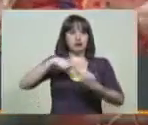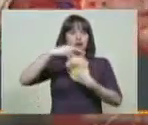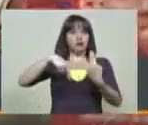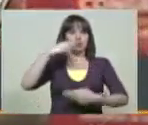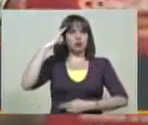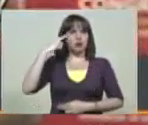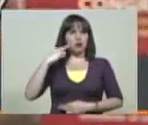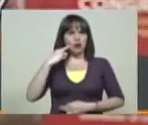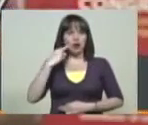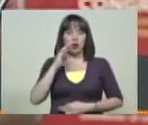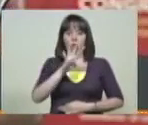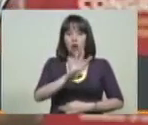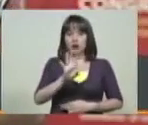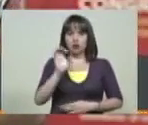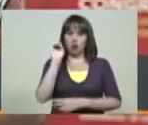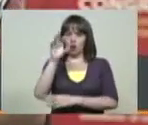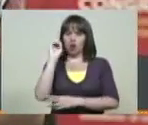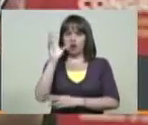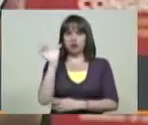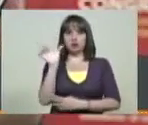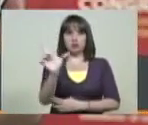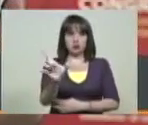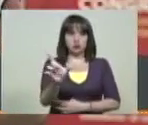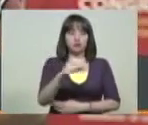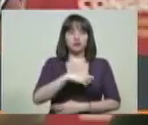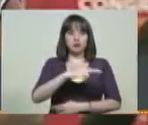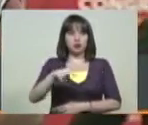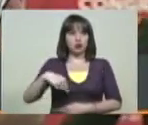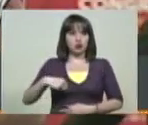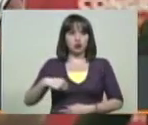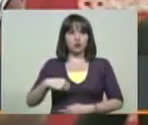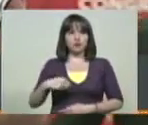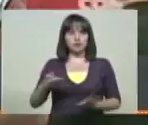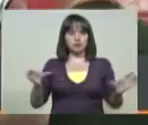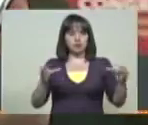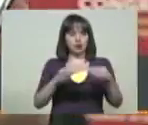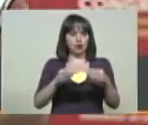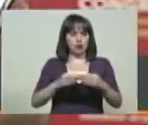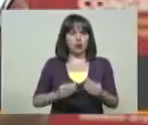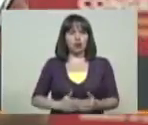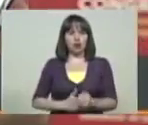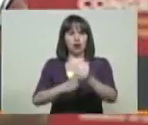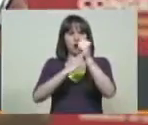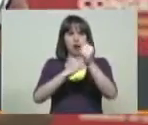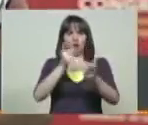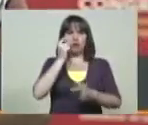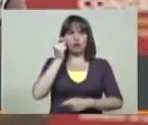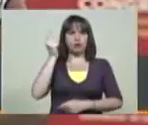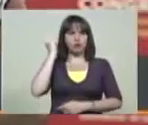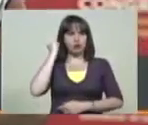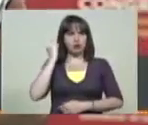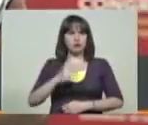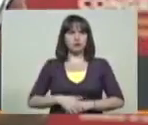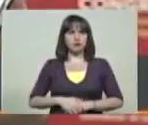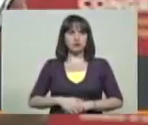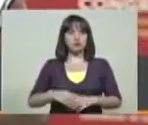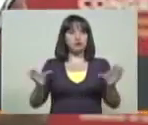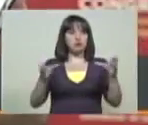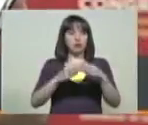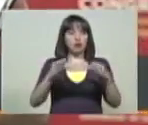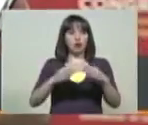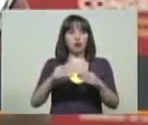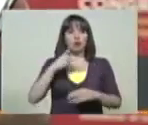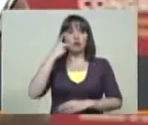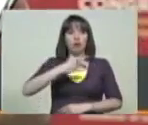cuarto congreso del peso nosotros delegadas y delegados de los partidos políticos de la izquierda